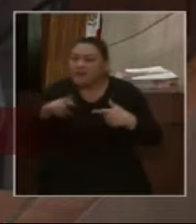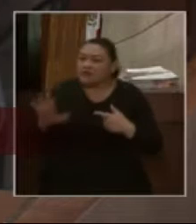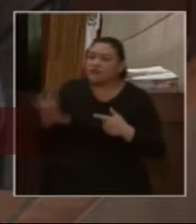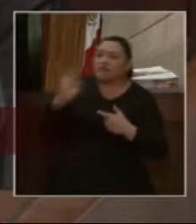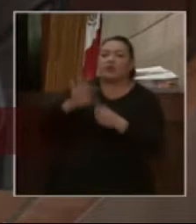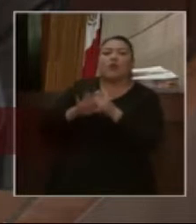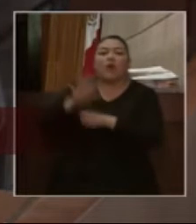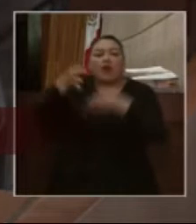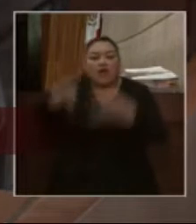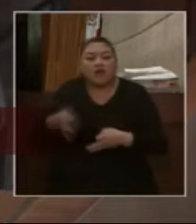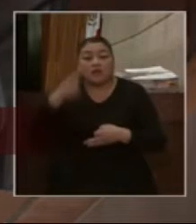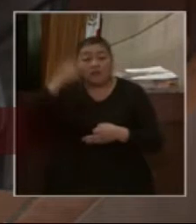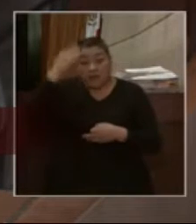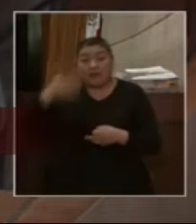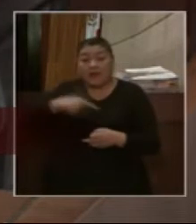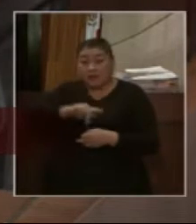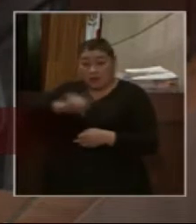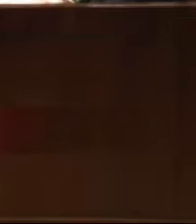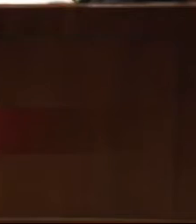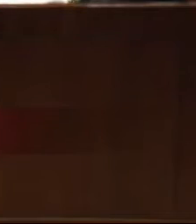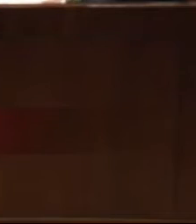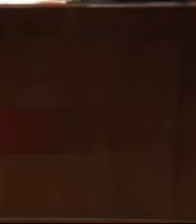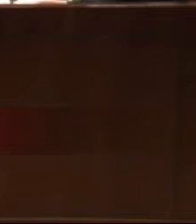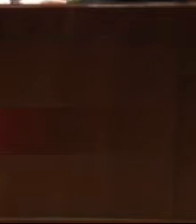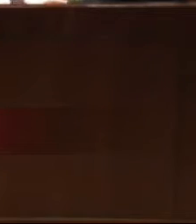encuesta, y dio un plazo de 90 días.